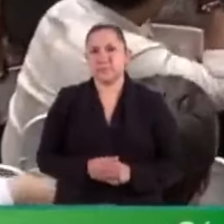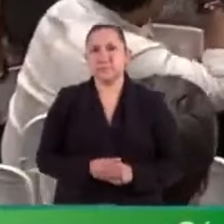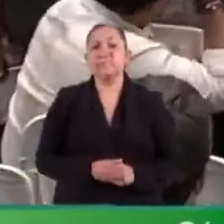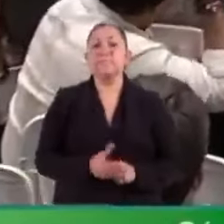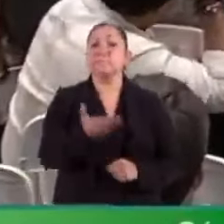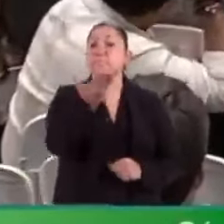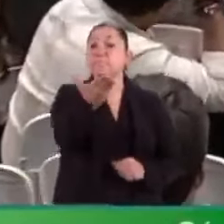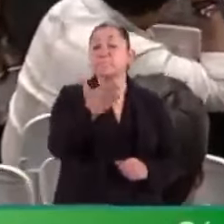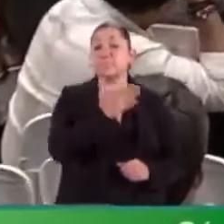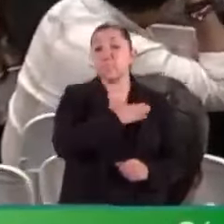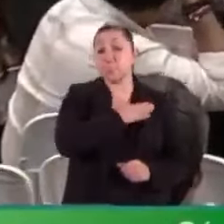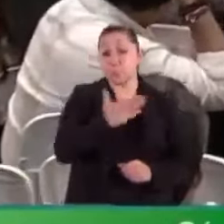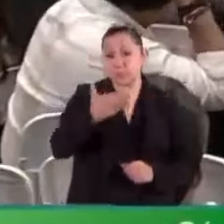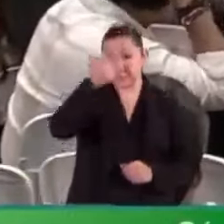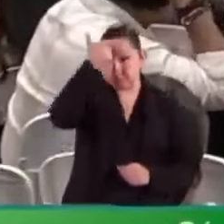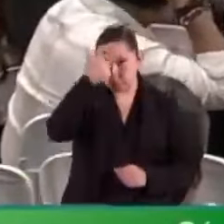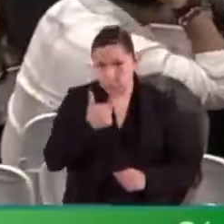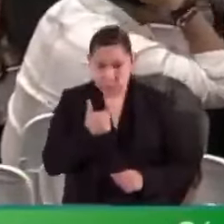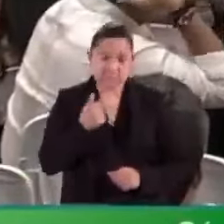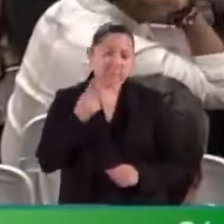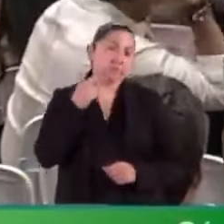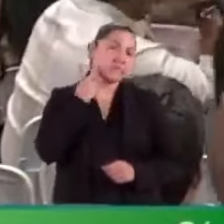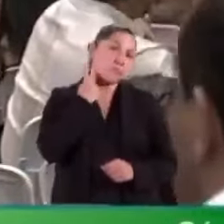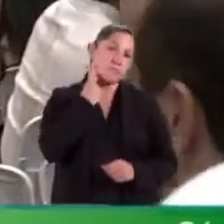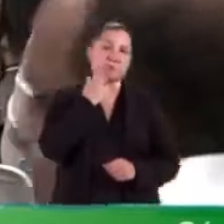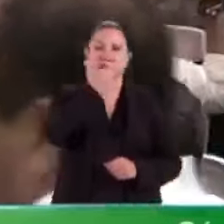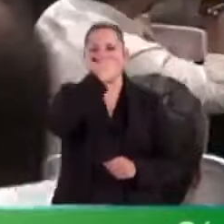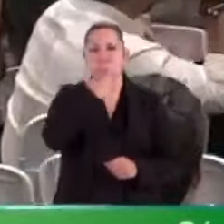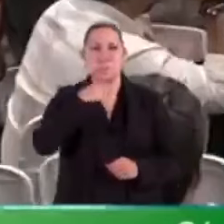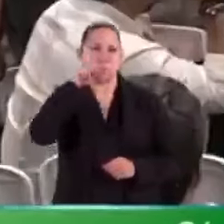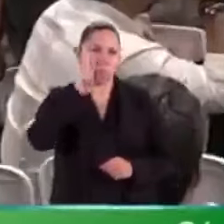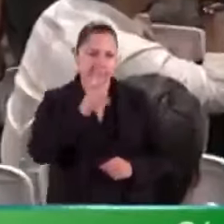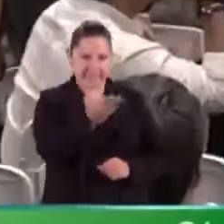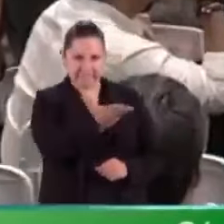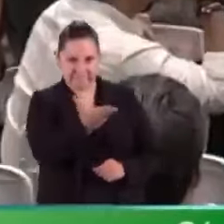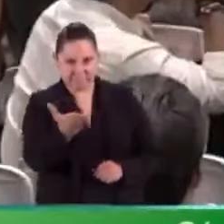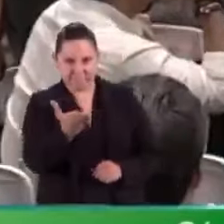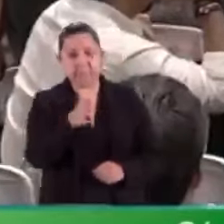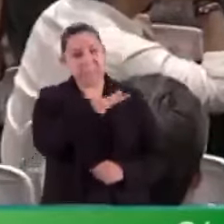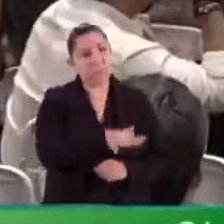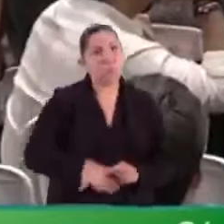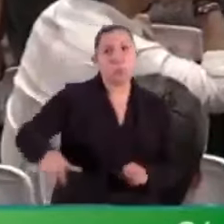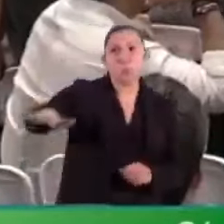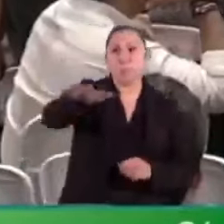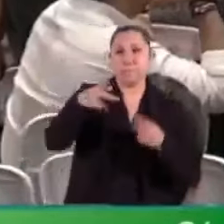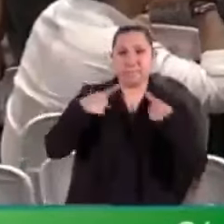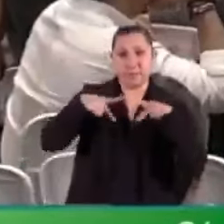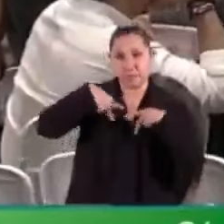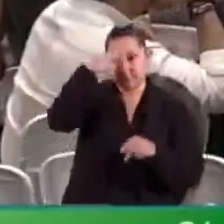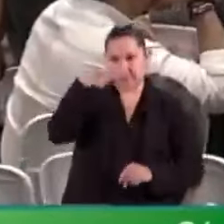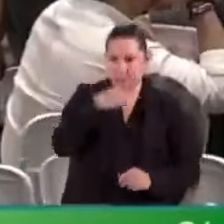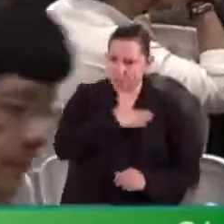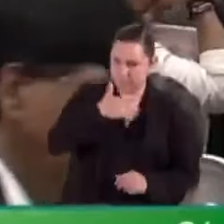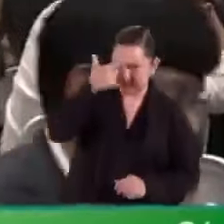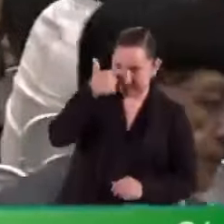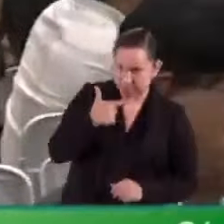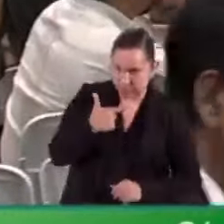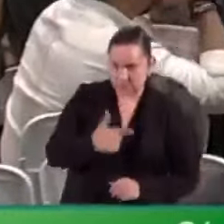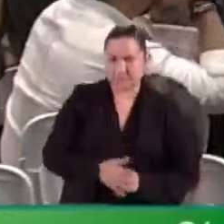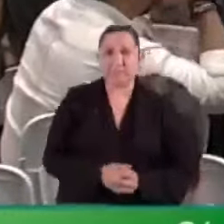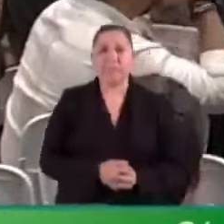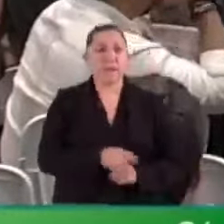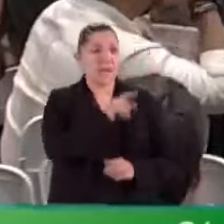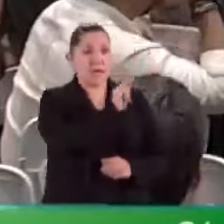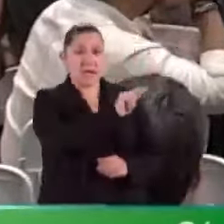Buenas noches, diputados y diputadas. Buenas noches, pueblo de México. A la oposición